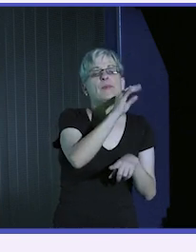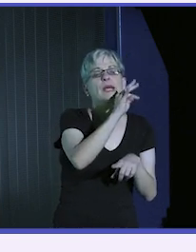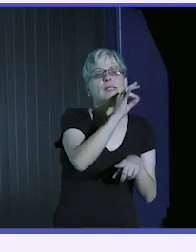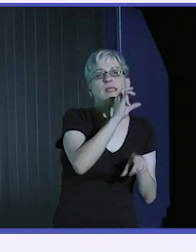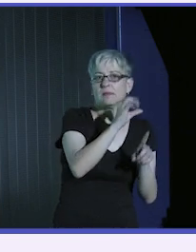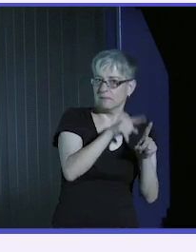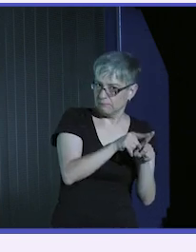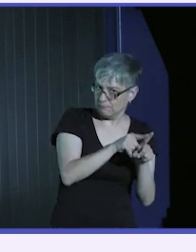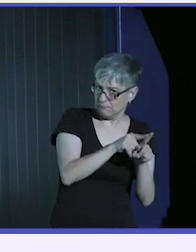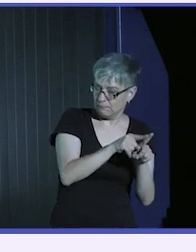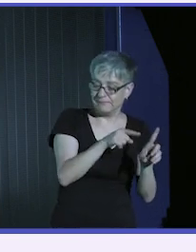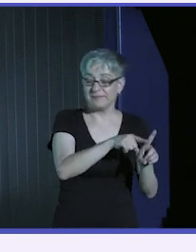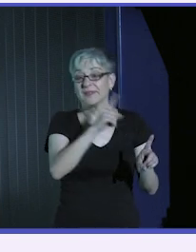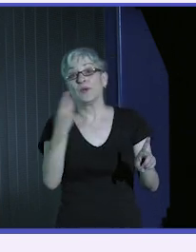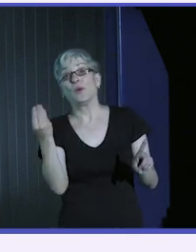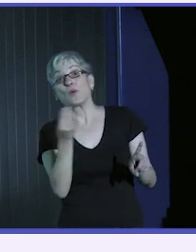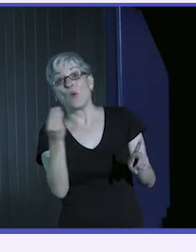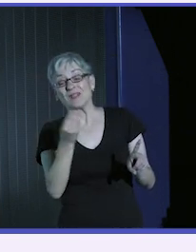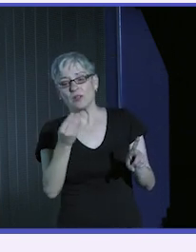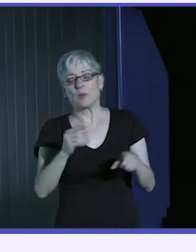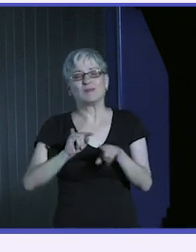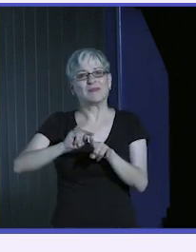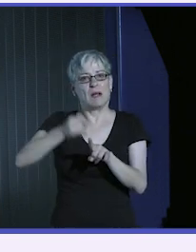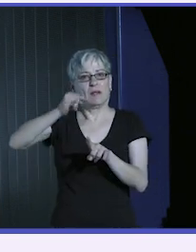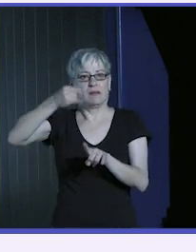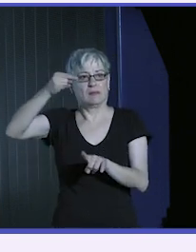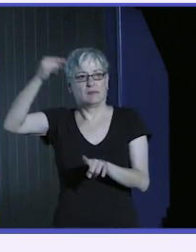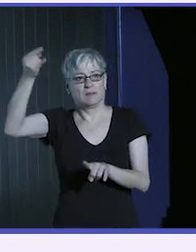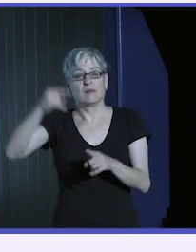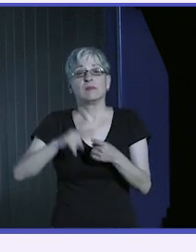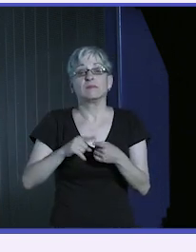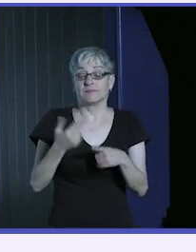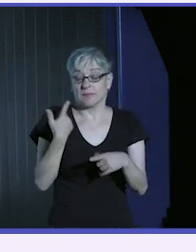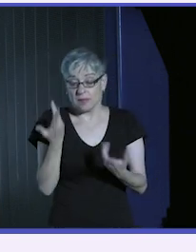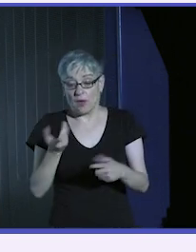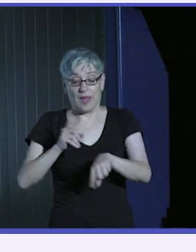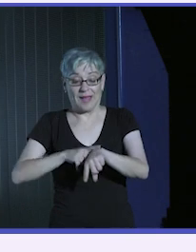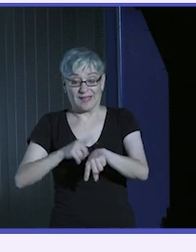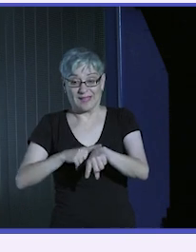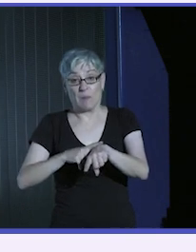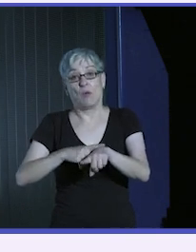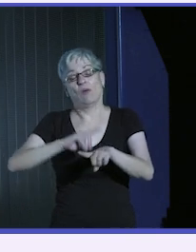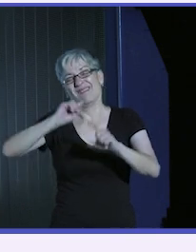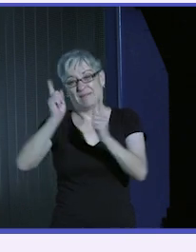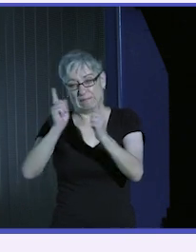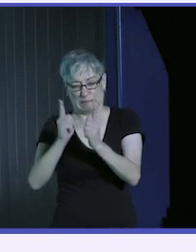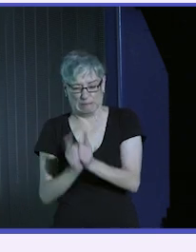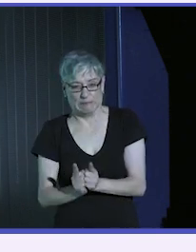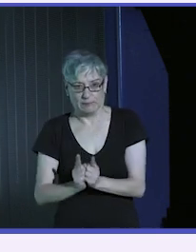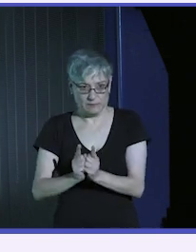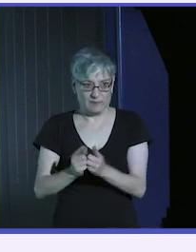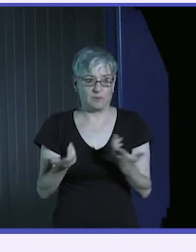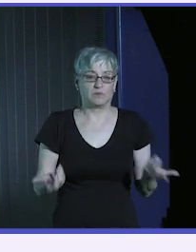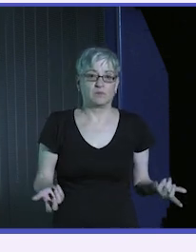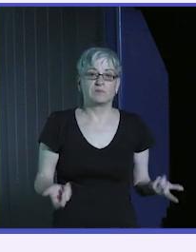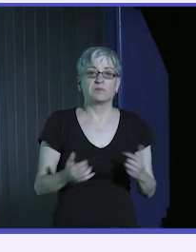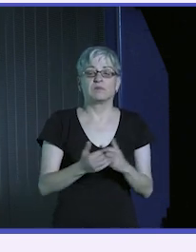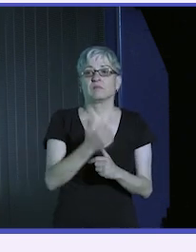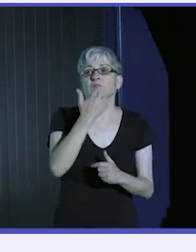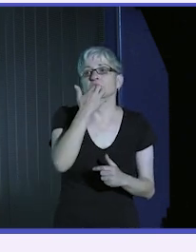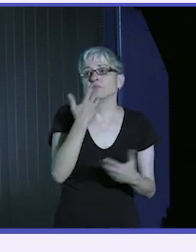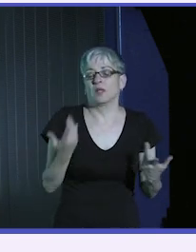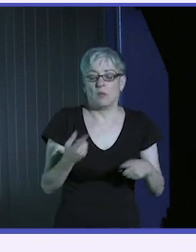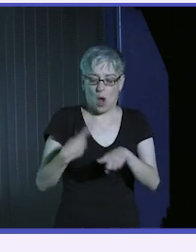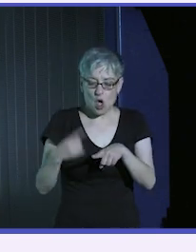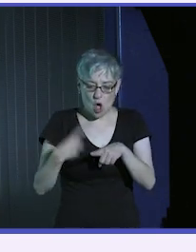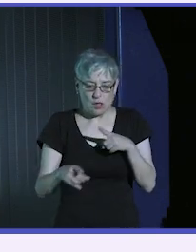en el caso de quantum es exponencial y, por tanto, el tiempo también es exponencialmente menor. Casos que serían irresolubles